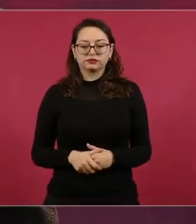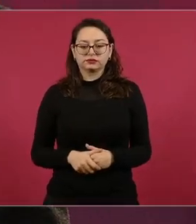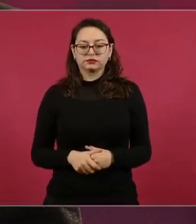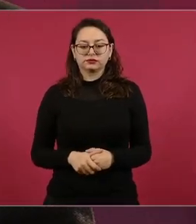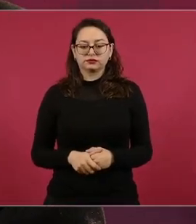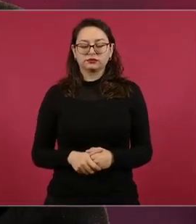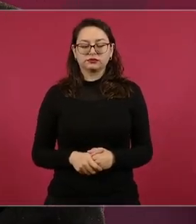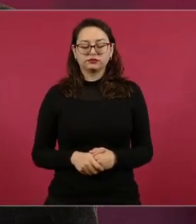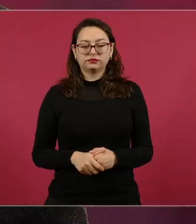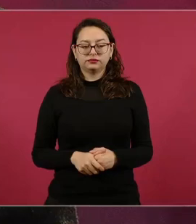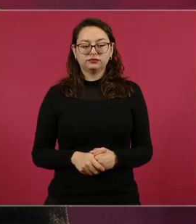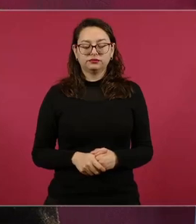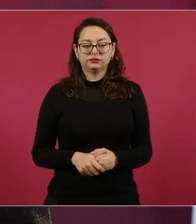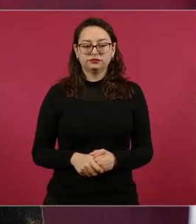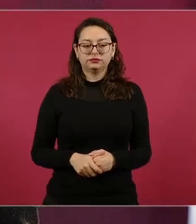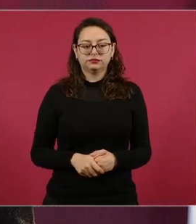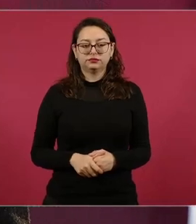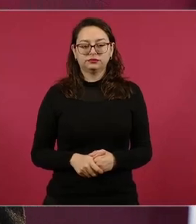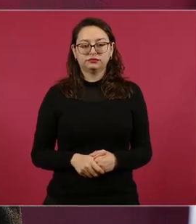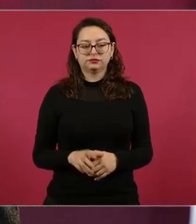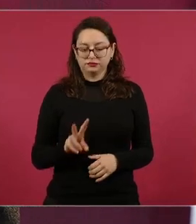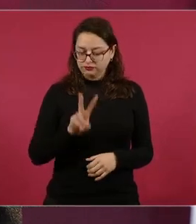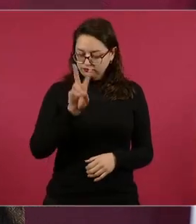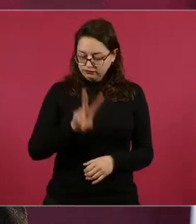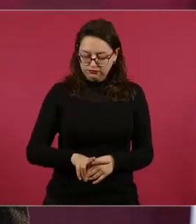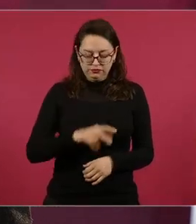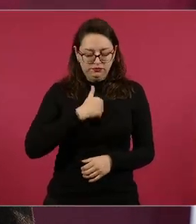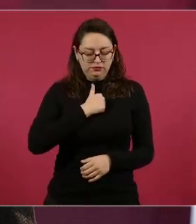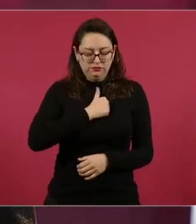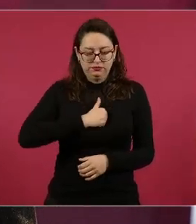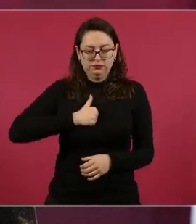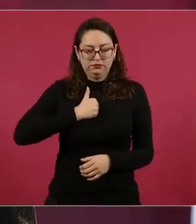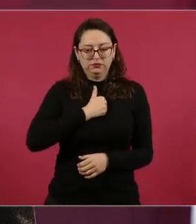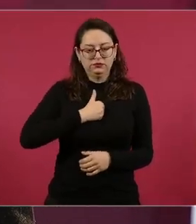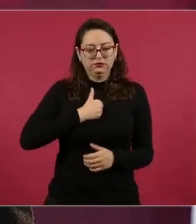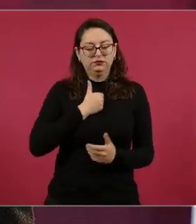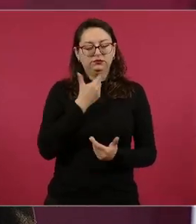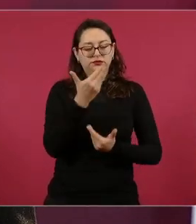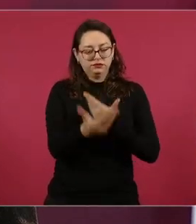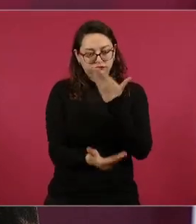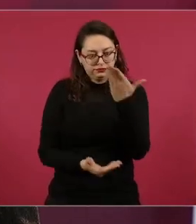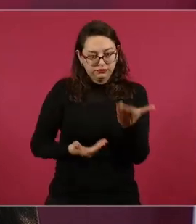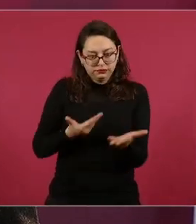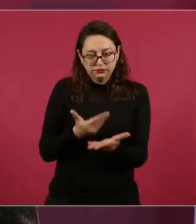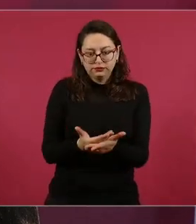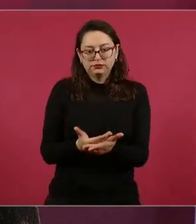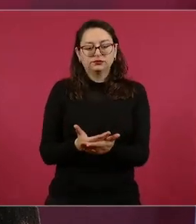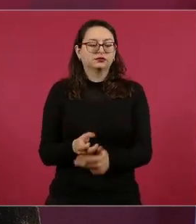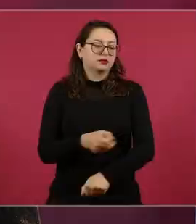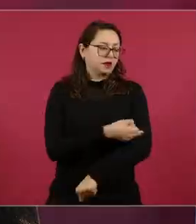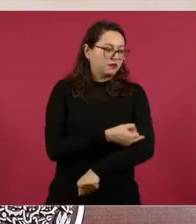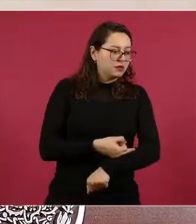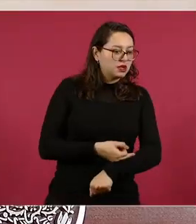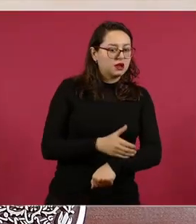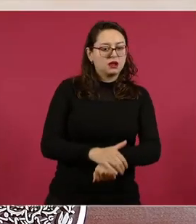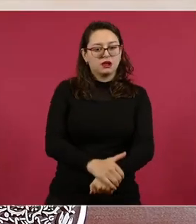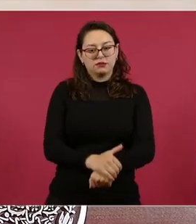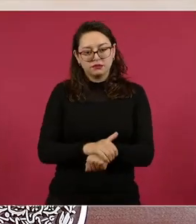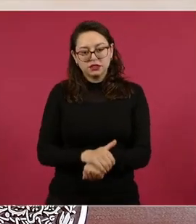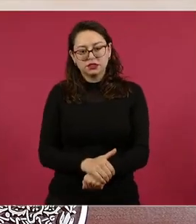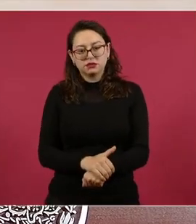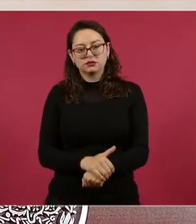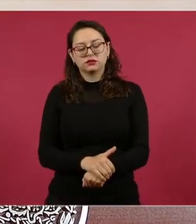Les enviamos nuestro más sentido pésame a sus familiares, a sus amigos,